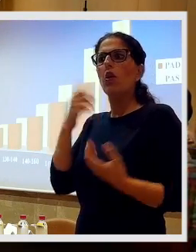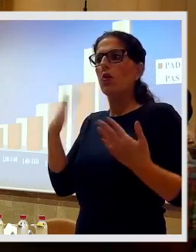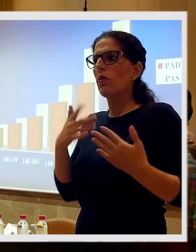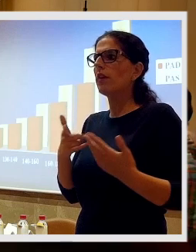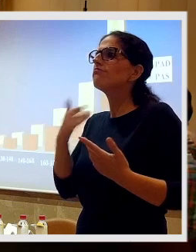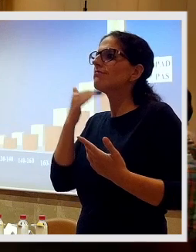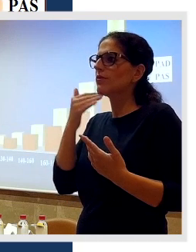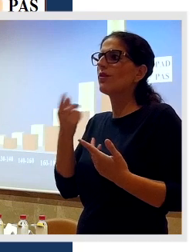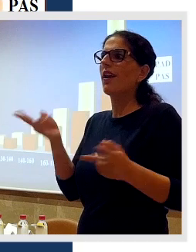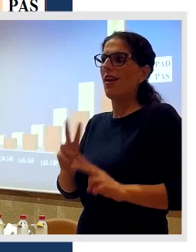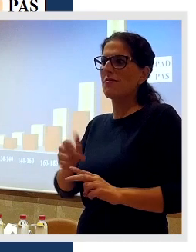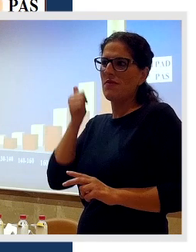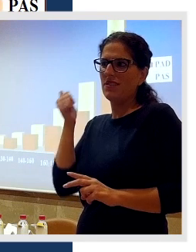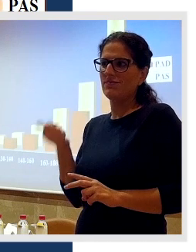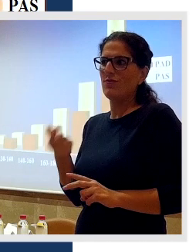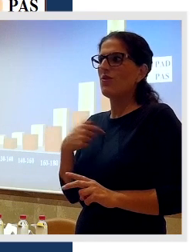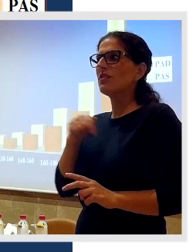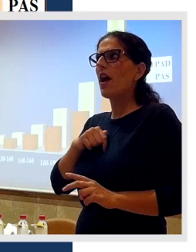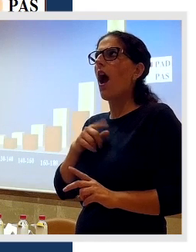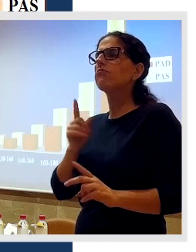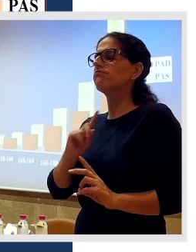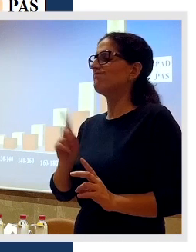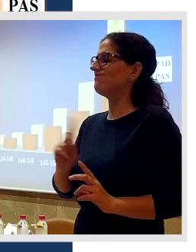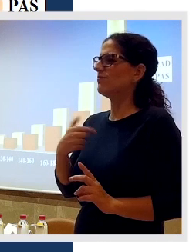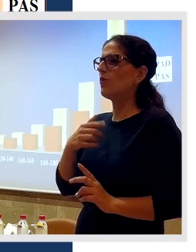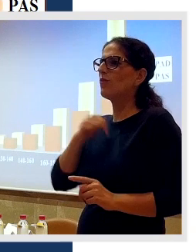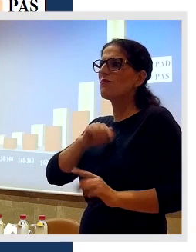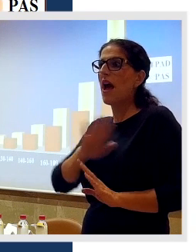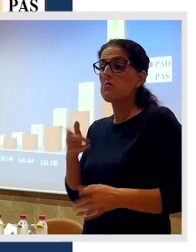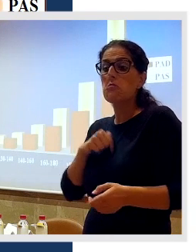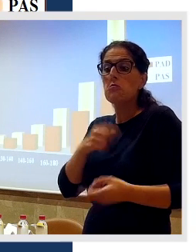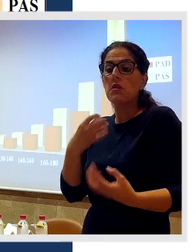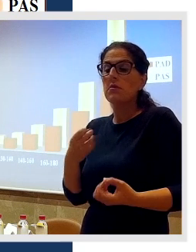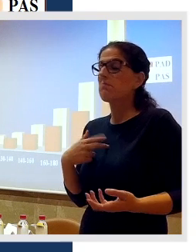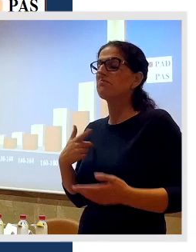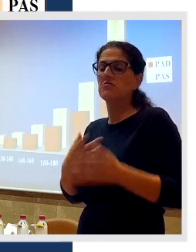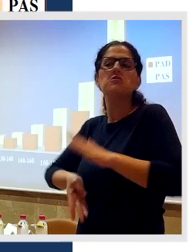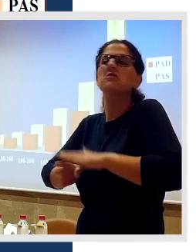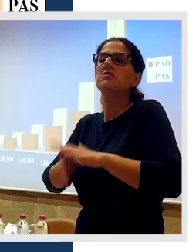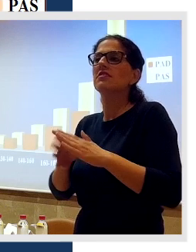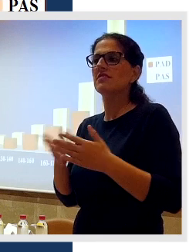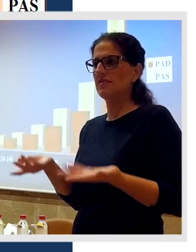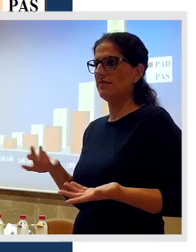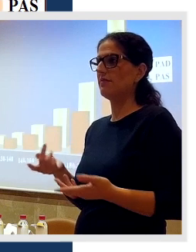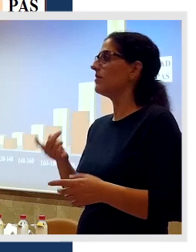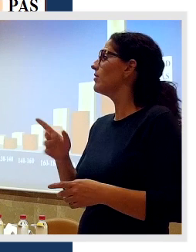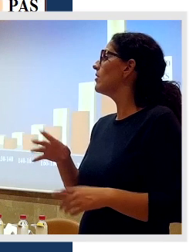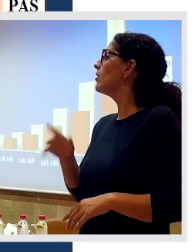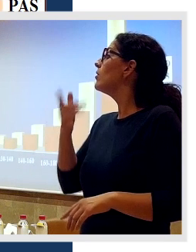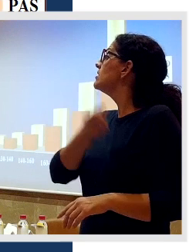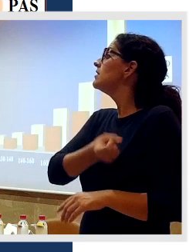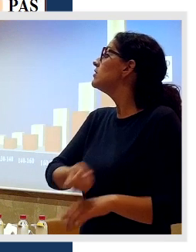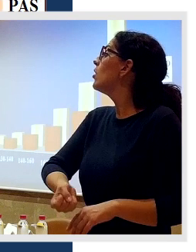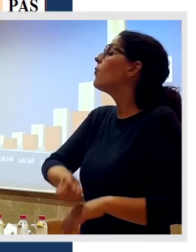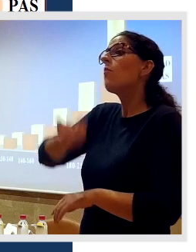riesgo de tener un problema de coronaria, un infarto, una trombosis, cuando la tensión de la